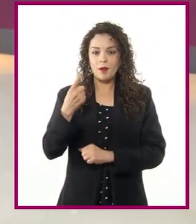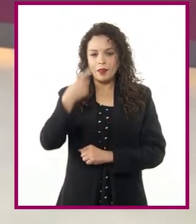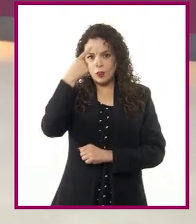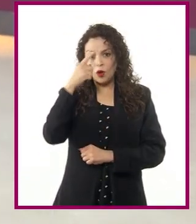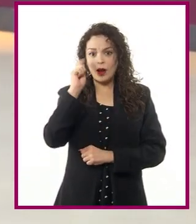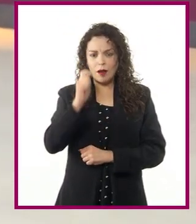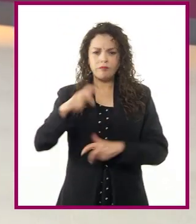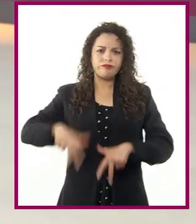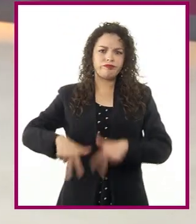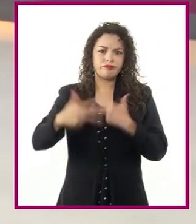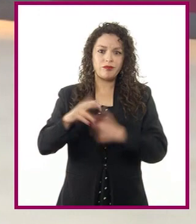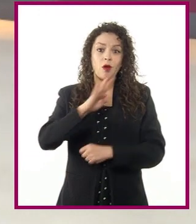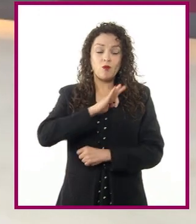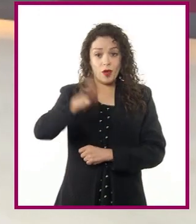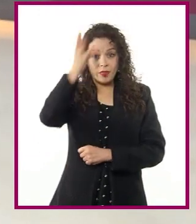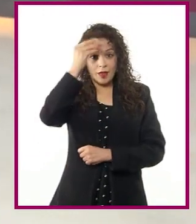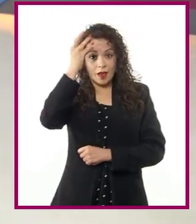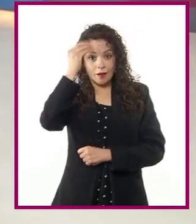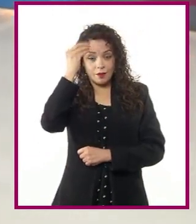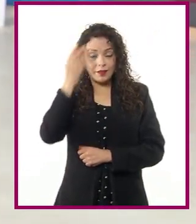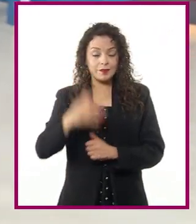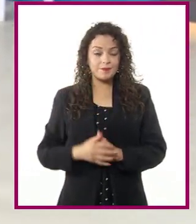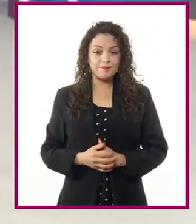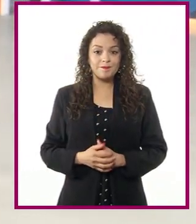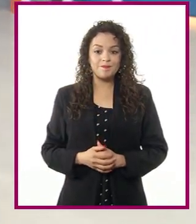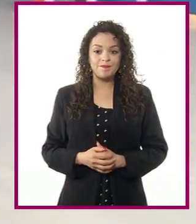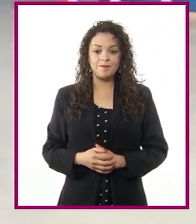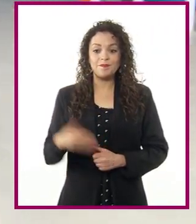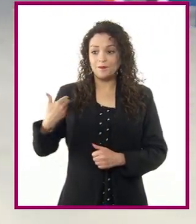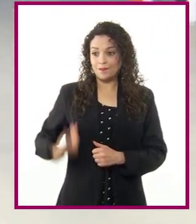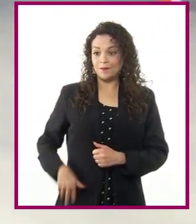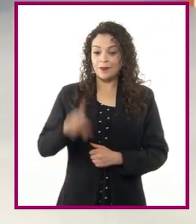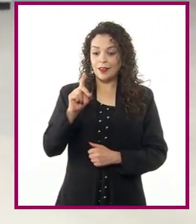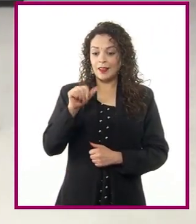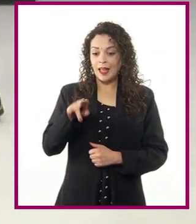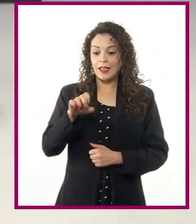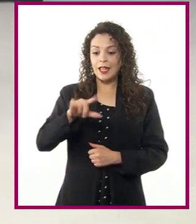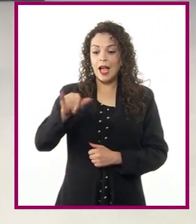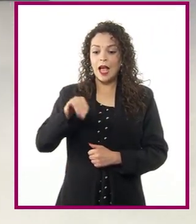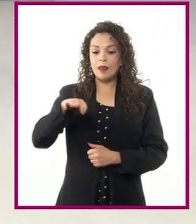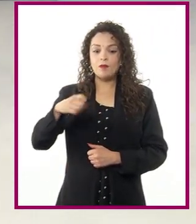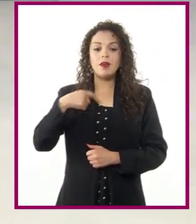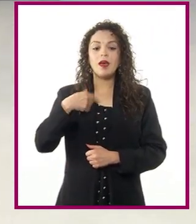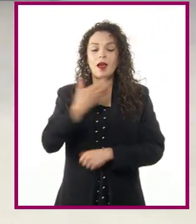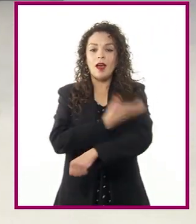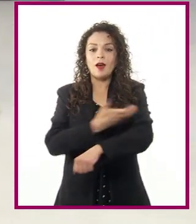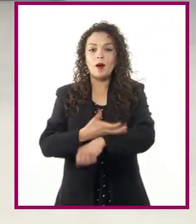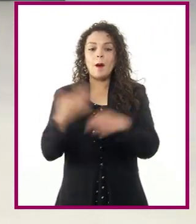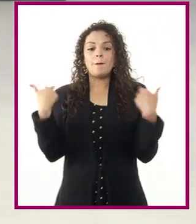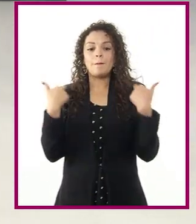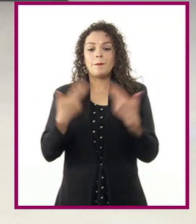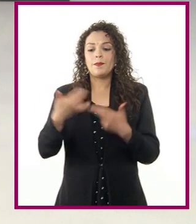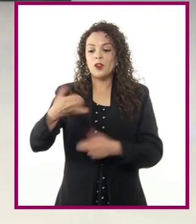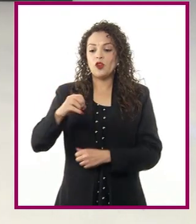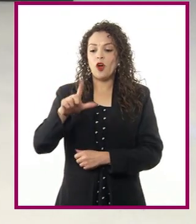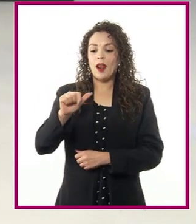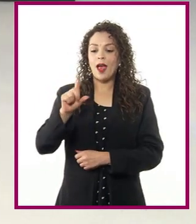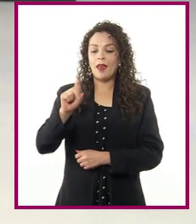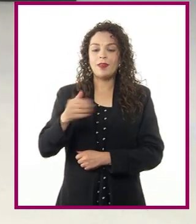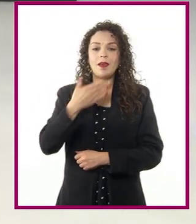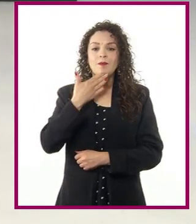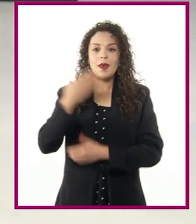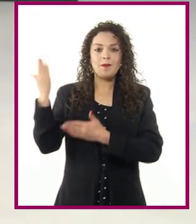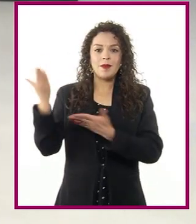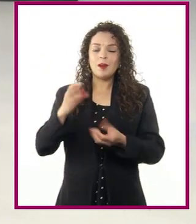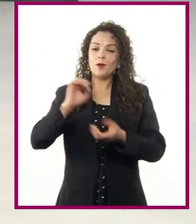híbrido con recursos de la educación a distancia. Mi nombre es Daniel Jaime y hoy me acompaña la maestra Yolanda Cruz. Bienvenida, maestra. Muchas gracias,